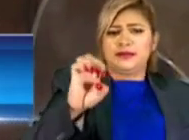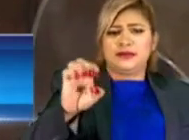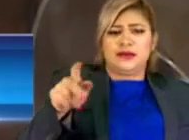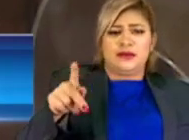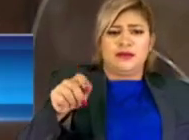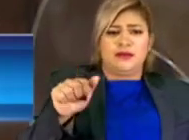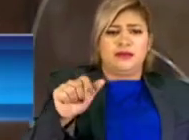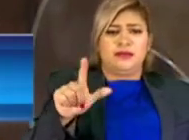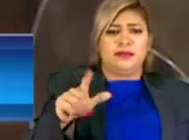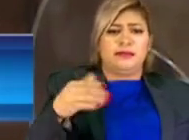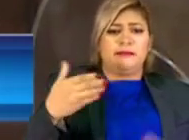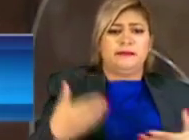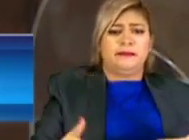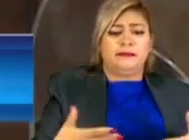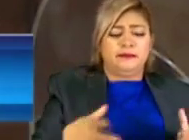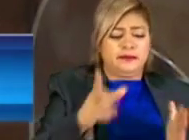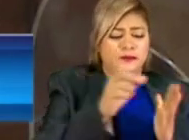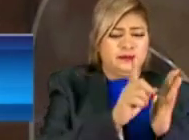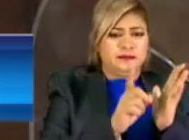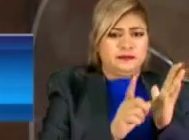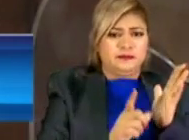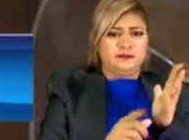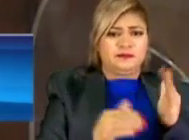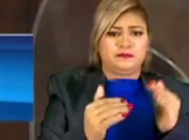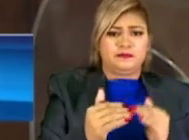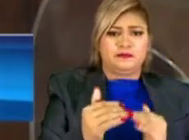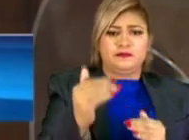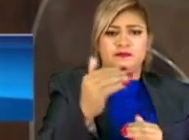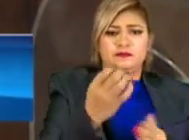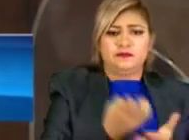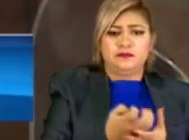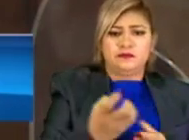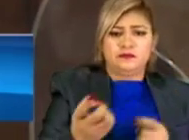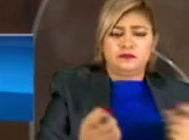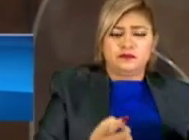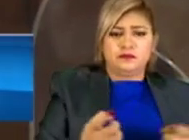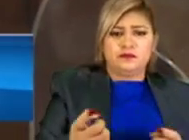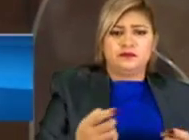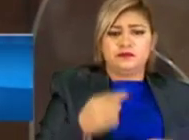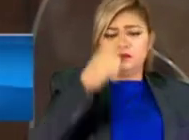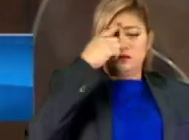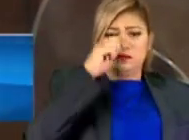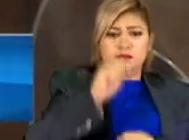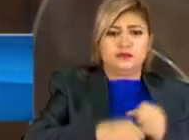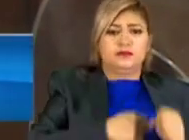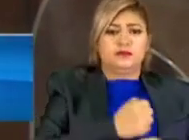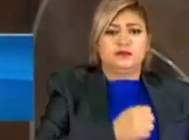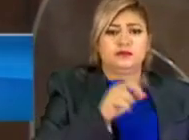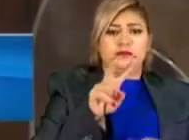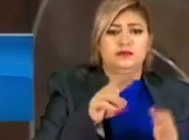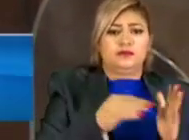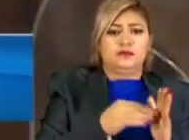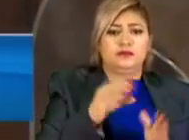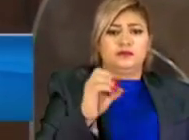Panamá lidera la lista de proyección de crecimiento económico para el 2022.